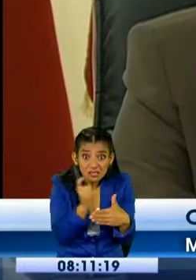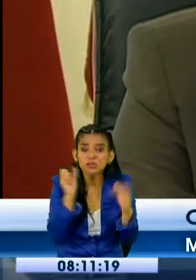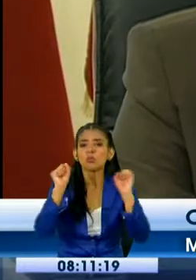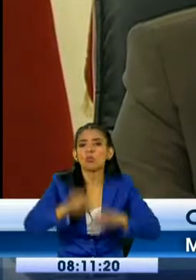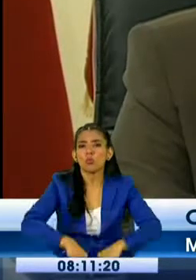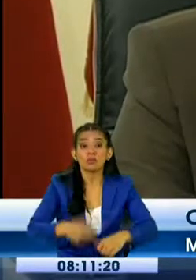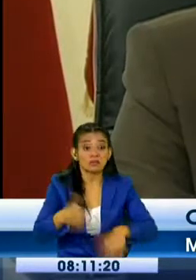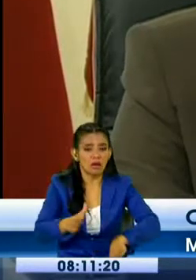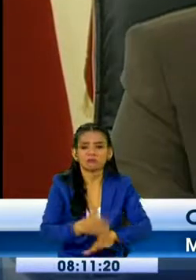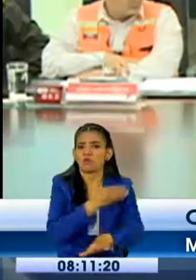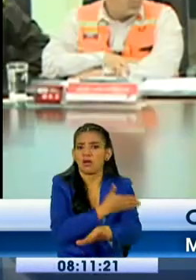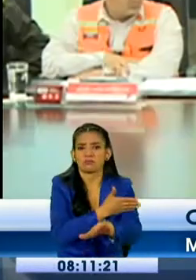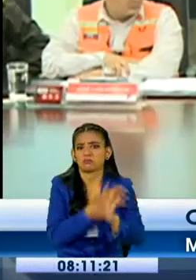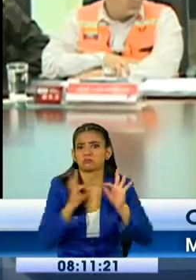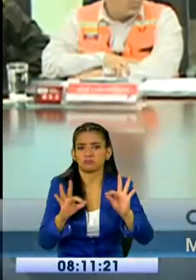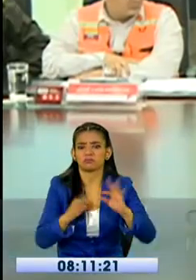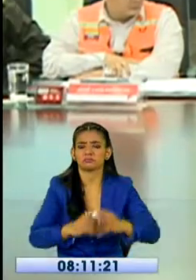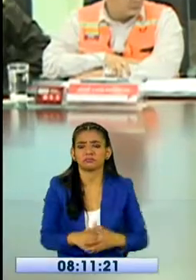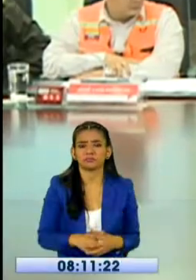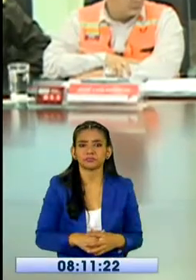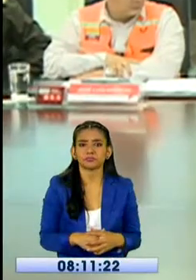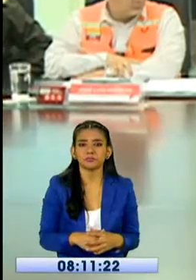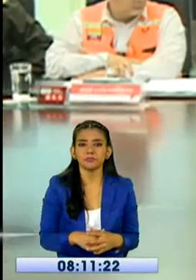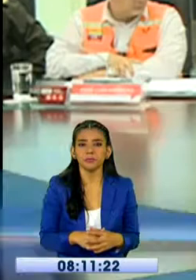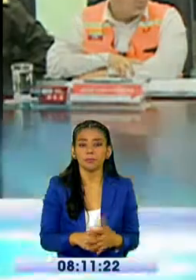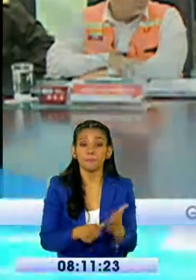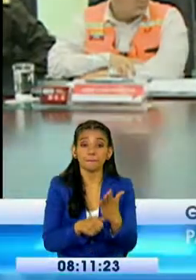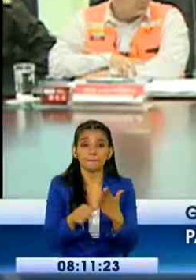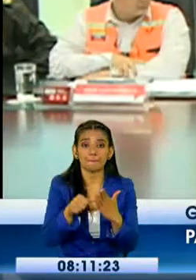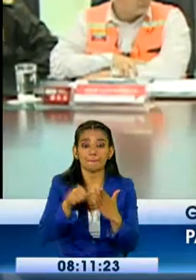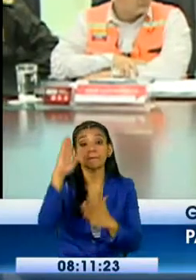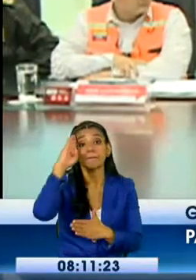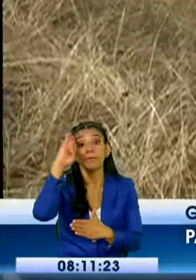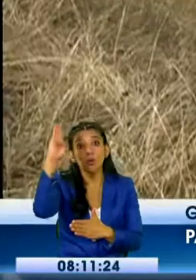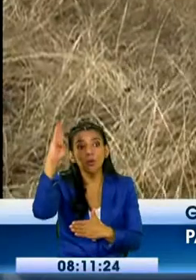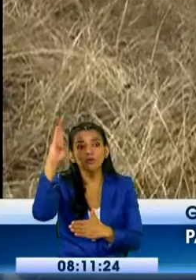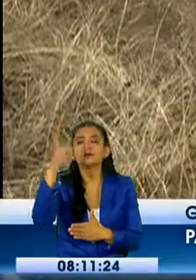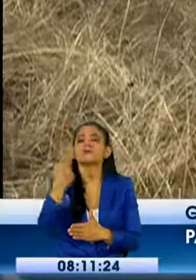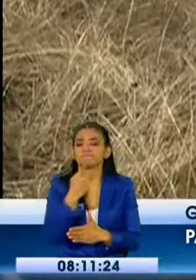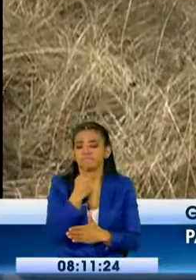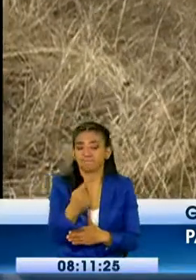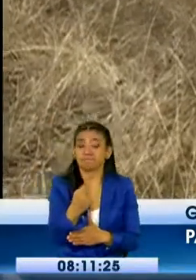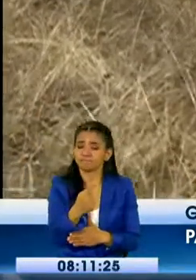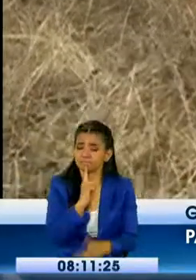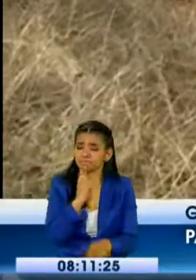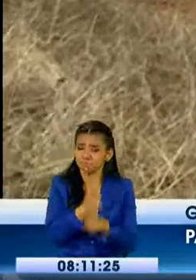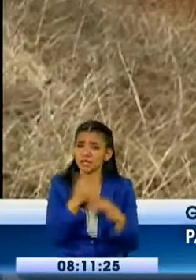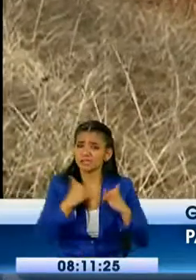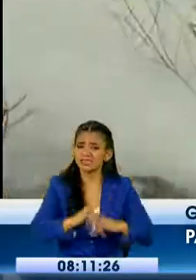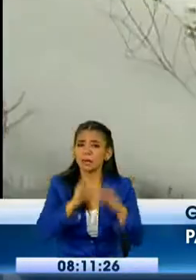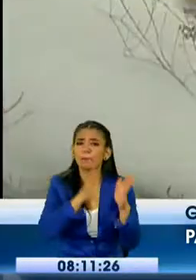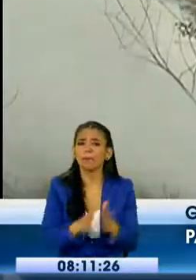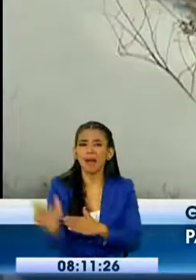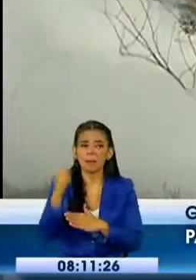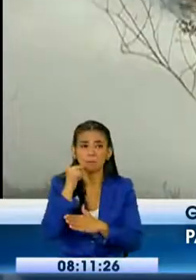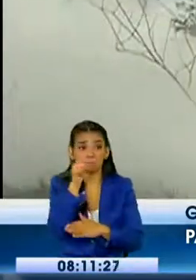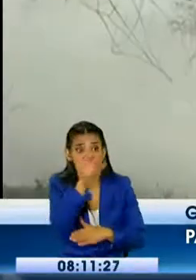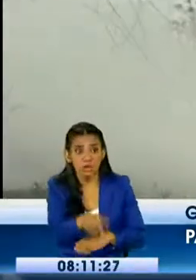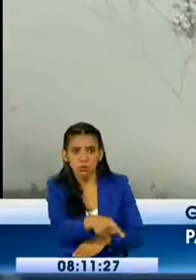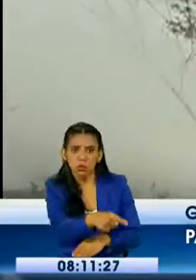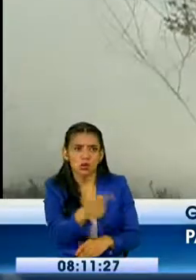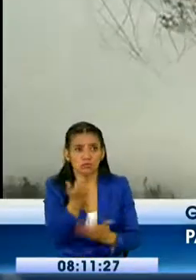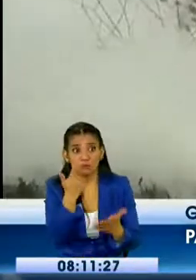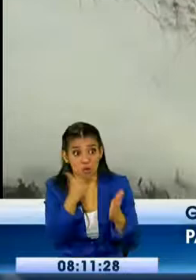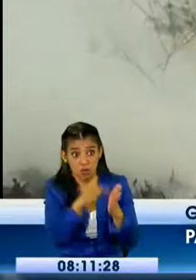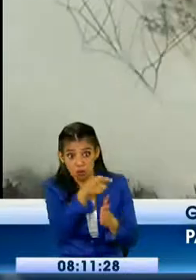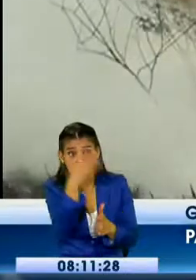con anticipación. Mientras el ministro del Interior, José Serrano, recordó que está en vigencia el plan de recompensas para quienes